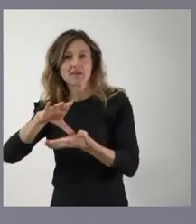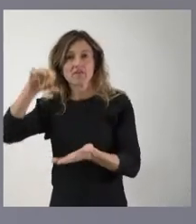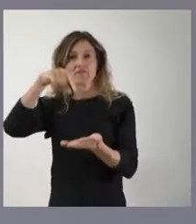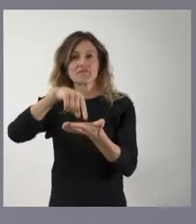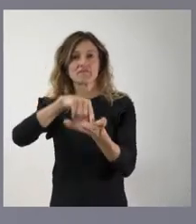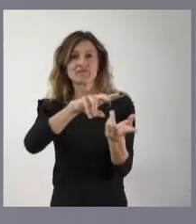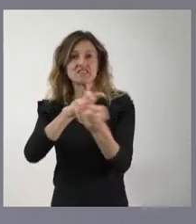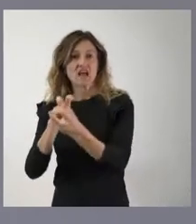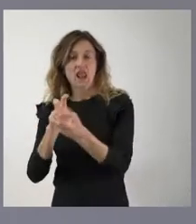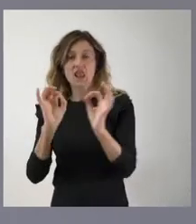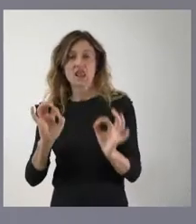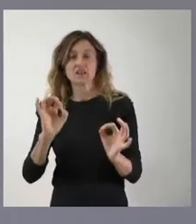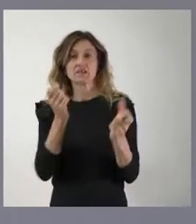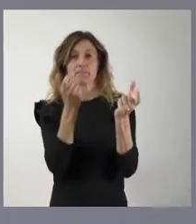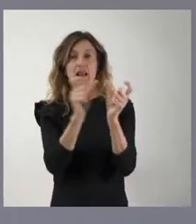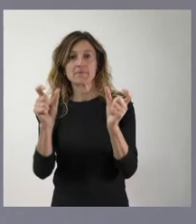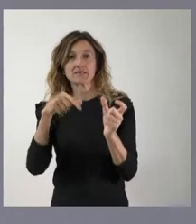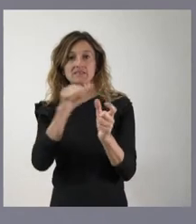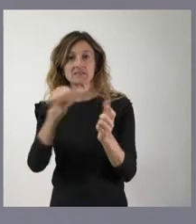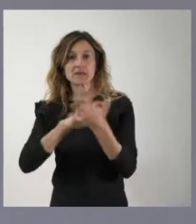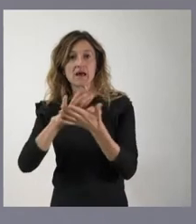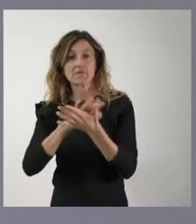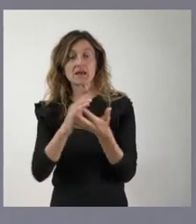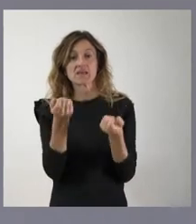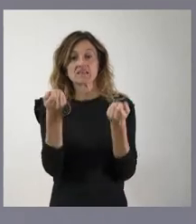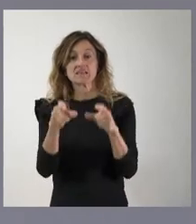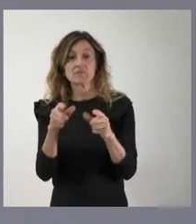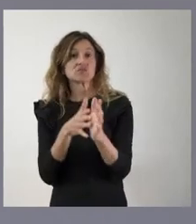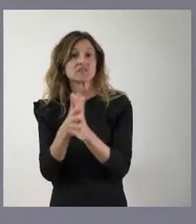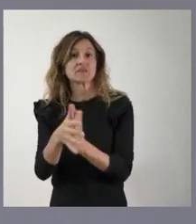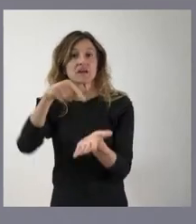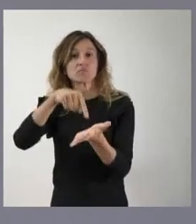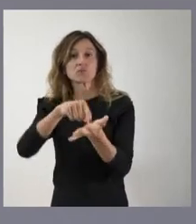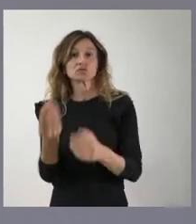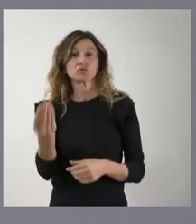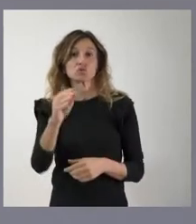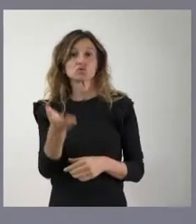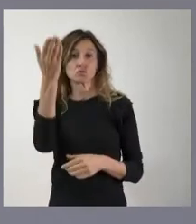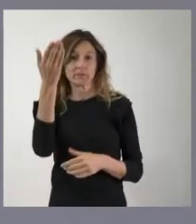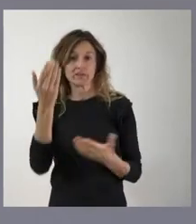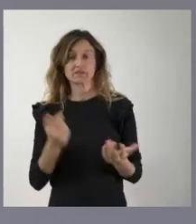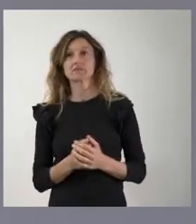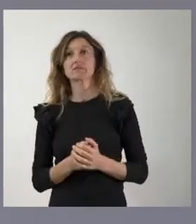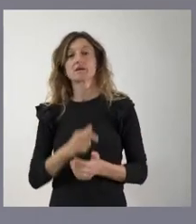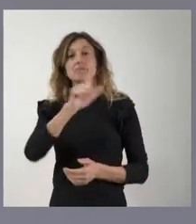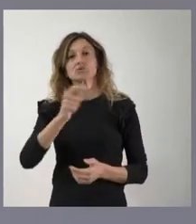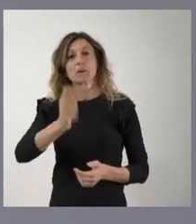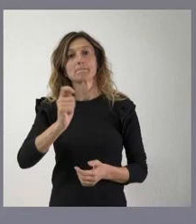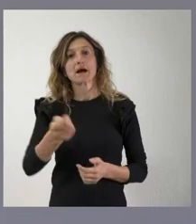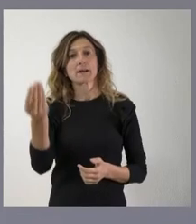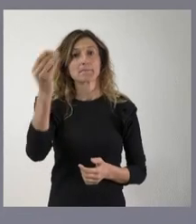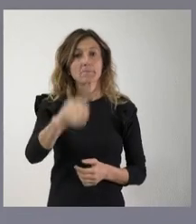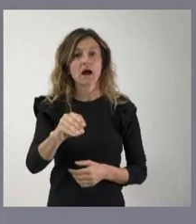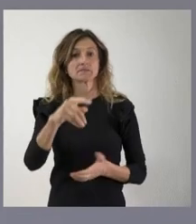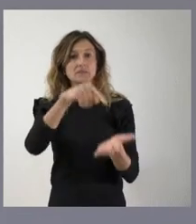son términos que hemos visto esta semana pero que son sinónimos a subir impuestos a hacer que la gente pague más que la gente